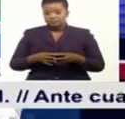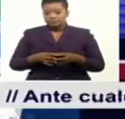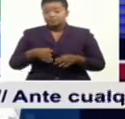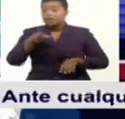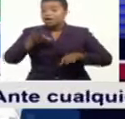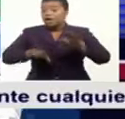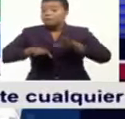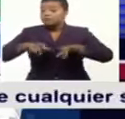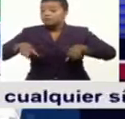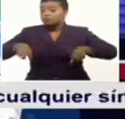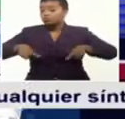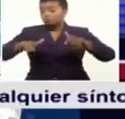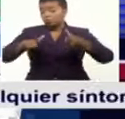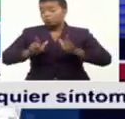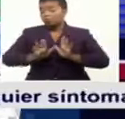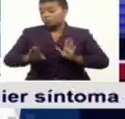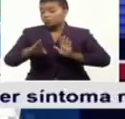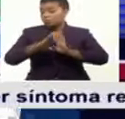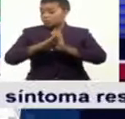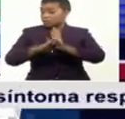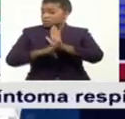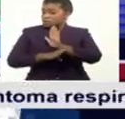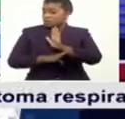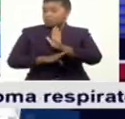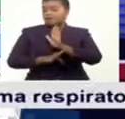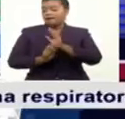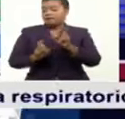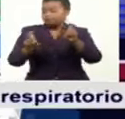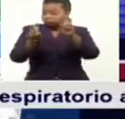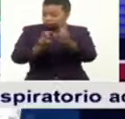cumplido, como es natural, el chequeo,